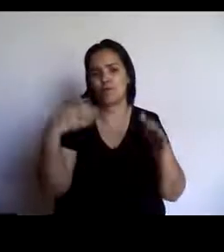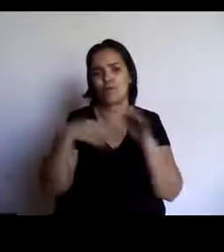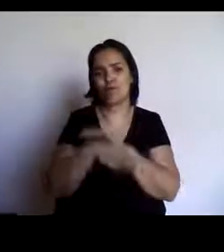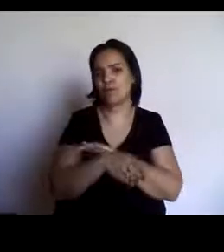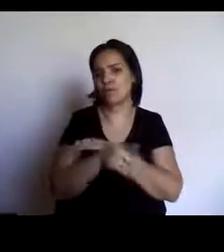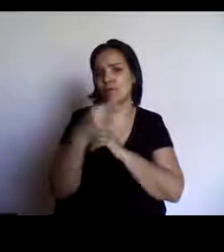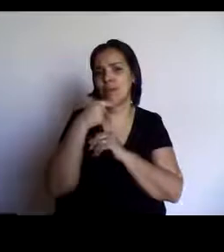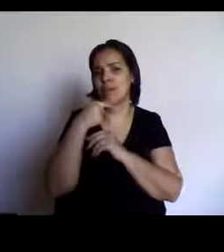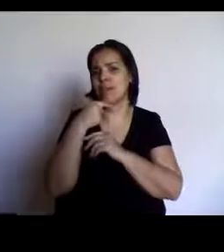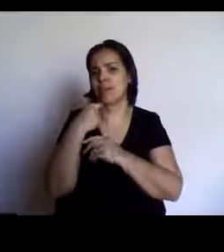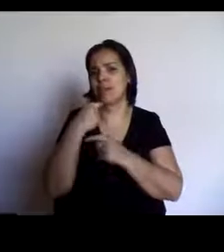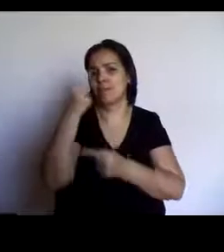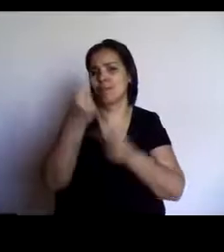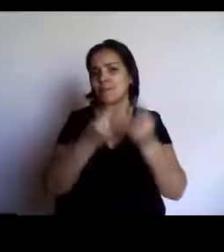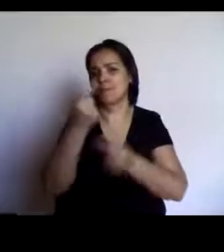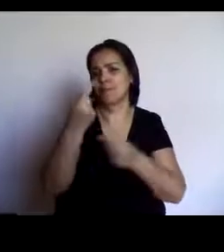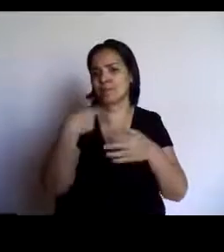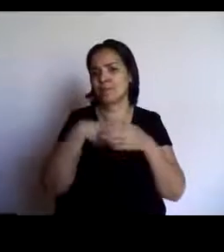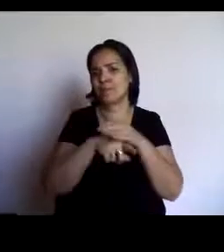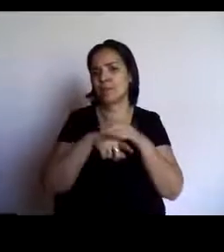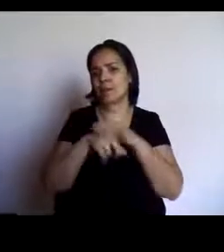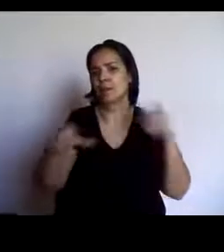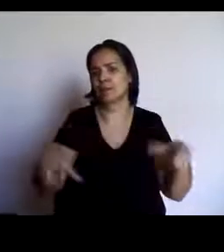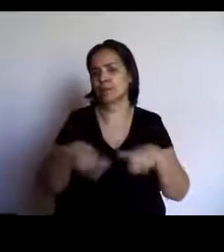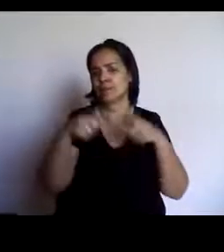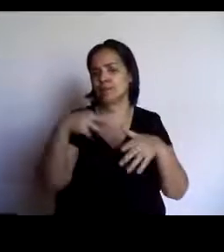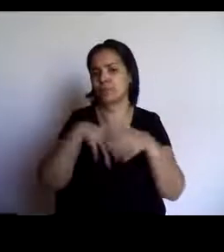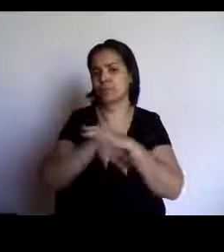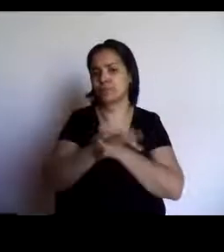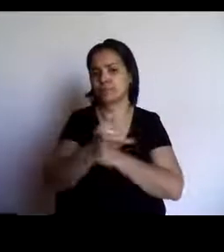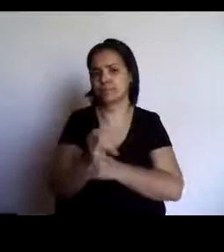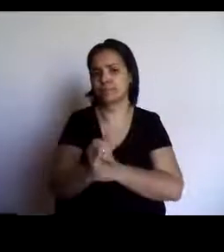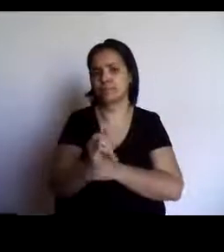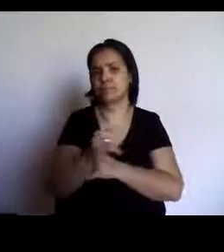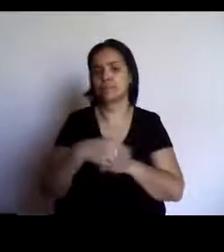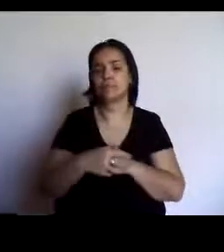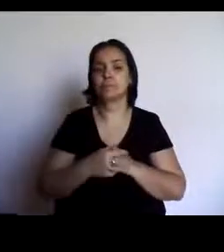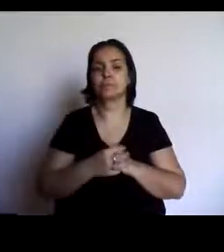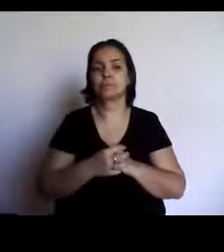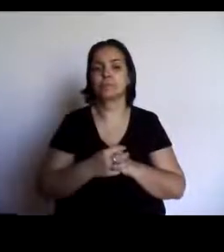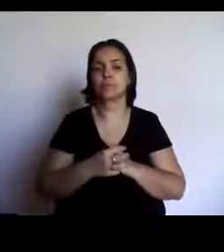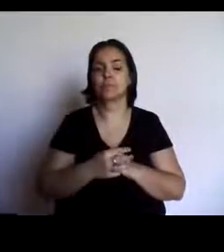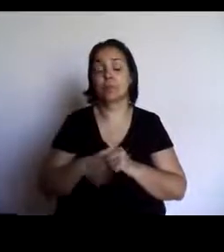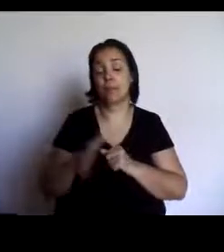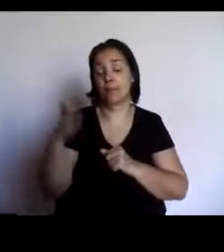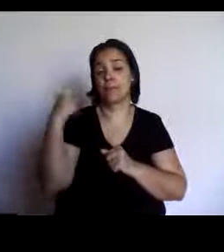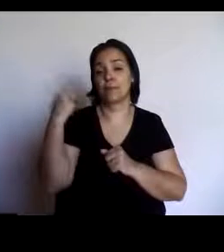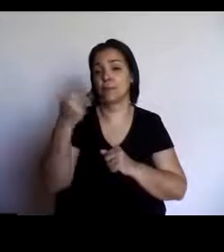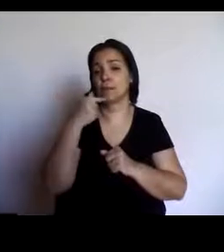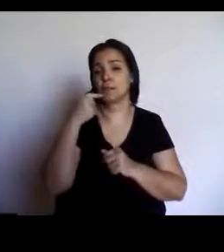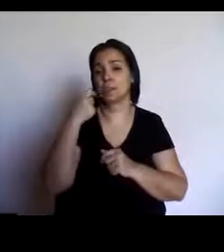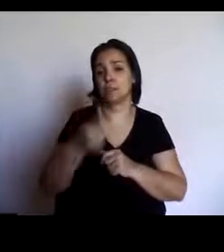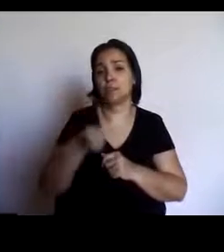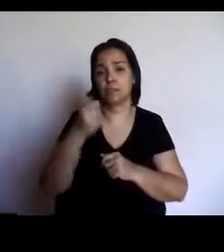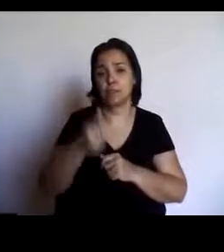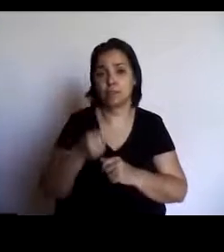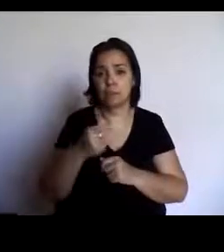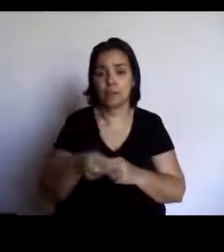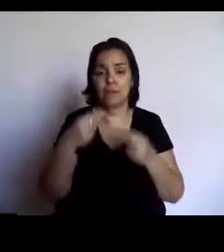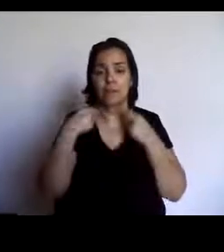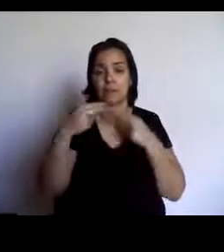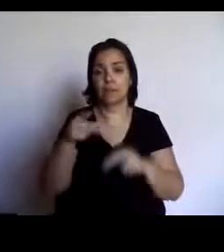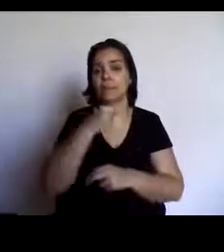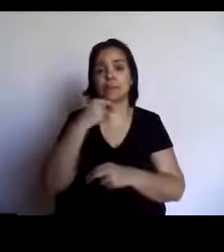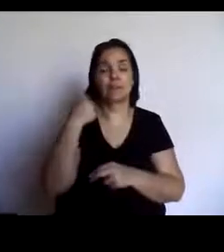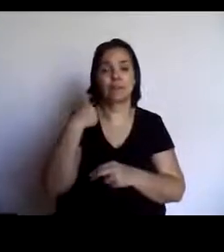a esa financiación y una gestión de mayor volumen de recursos. Bueno, pues como ha dicho antes el presidente de la Diputación de Badajoz,